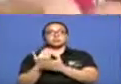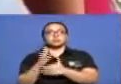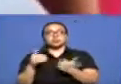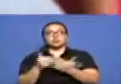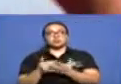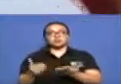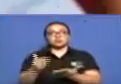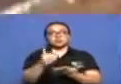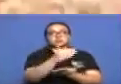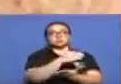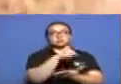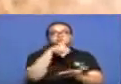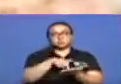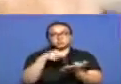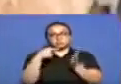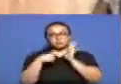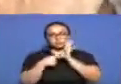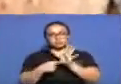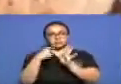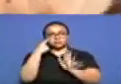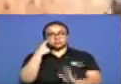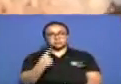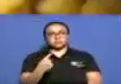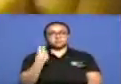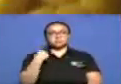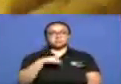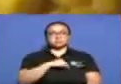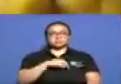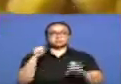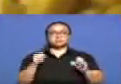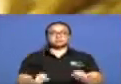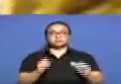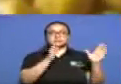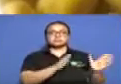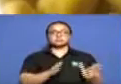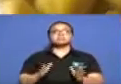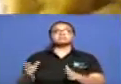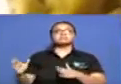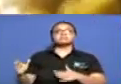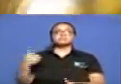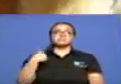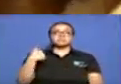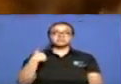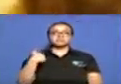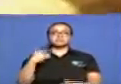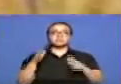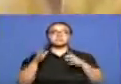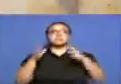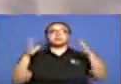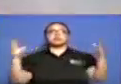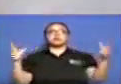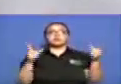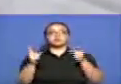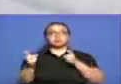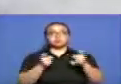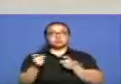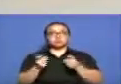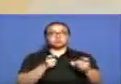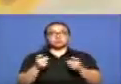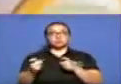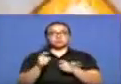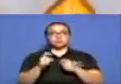que se obtenga de ahí del mismo, nosotros podemos planificar y tener un mayor control